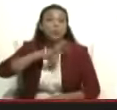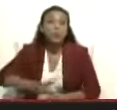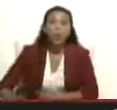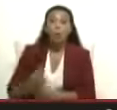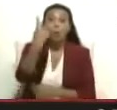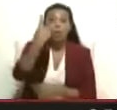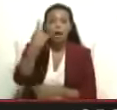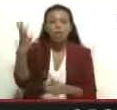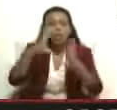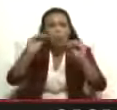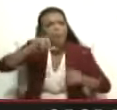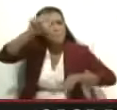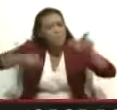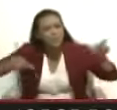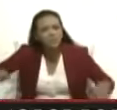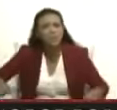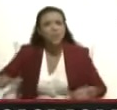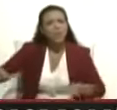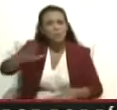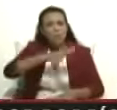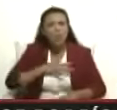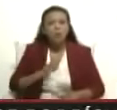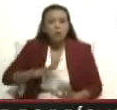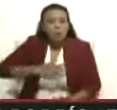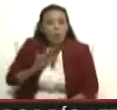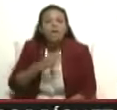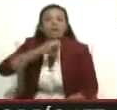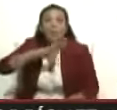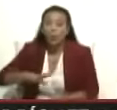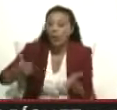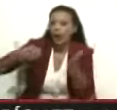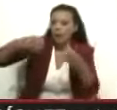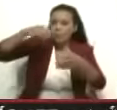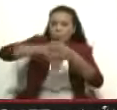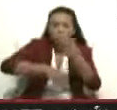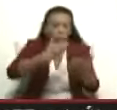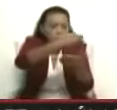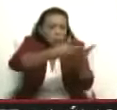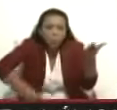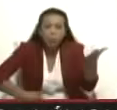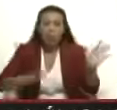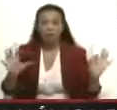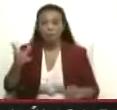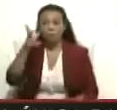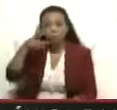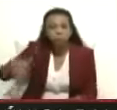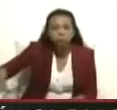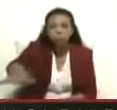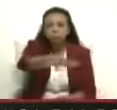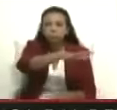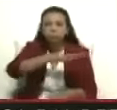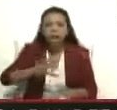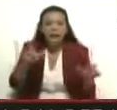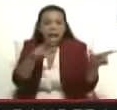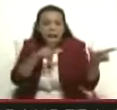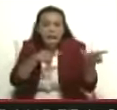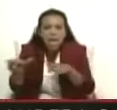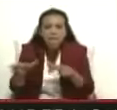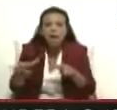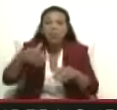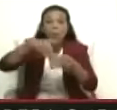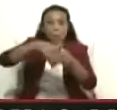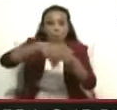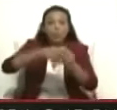las que todos y todas hicieron historia, con una transmisión ya de los